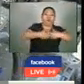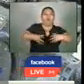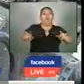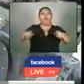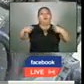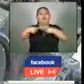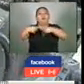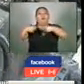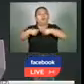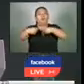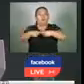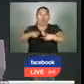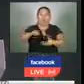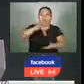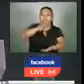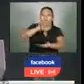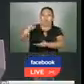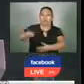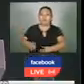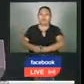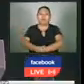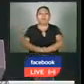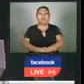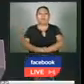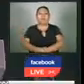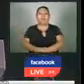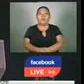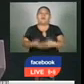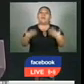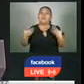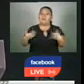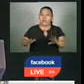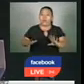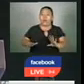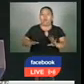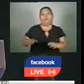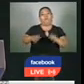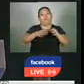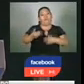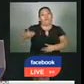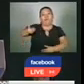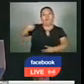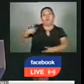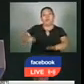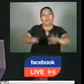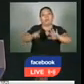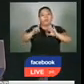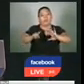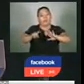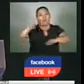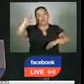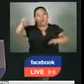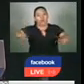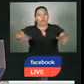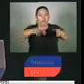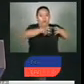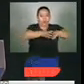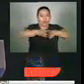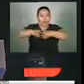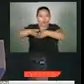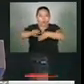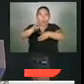eléctrica y montacargas. Hace 10 años, grupos insurgentes del norte de Mali empezaron